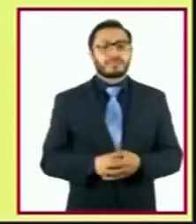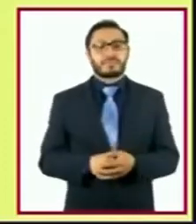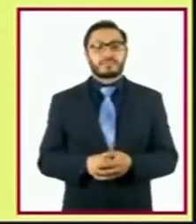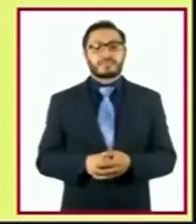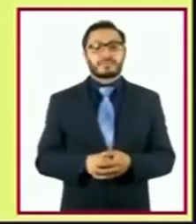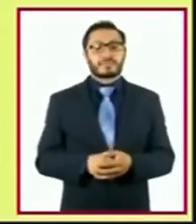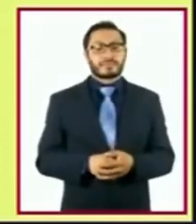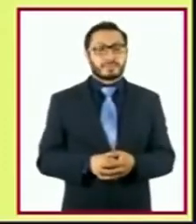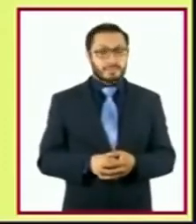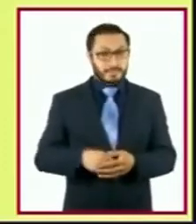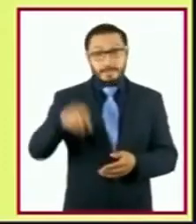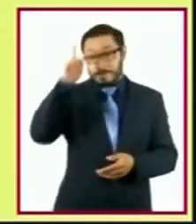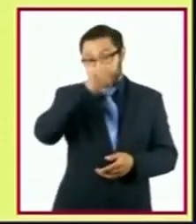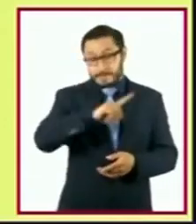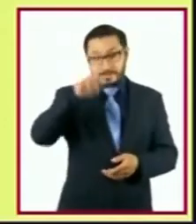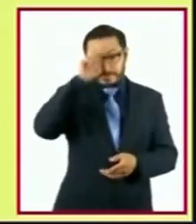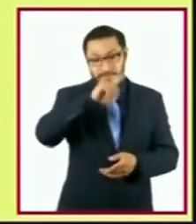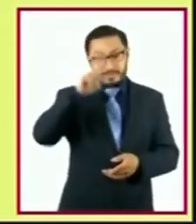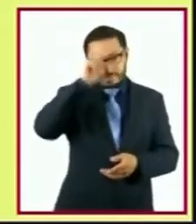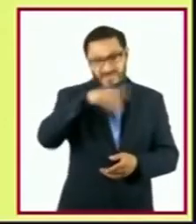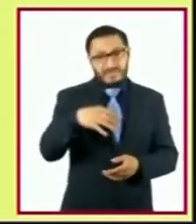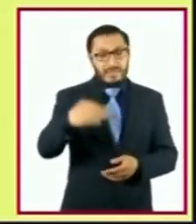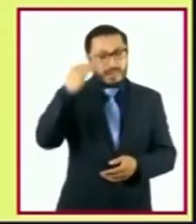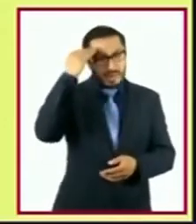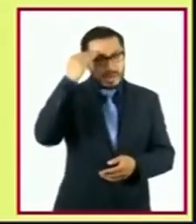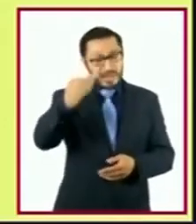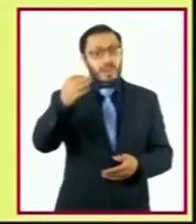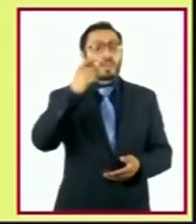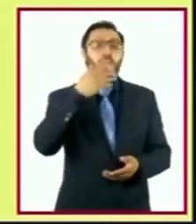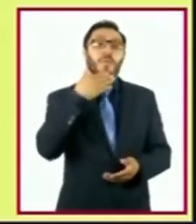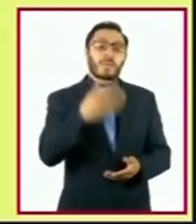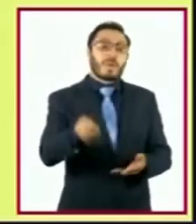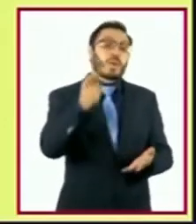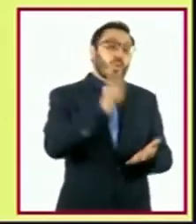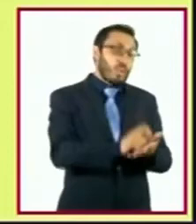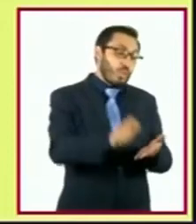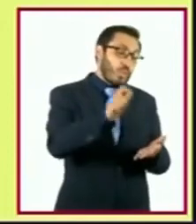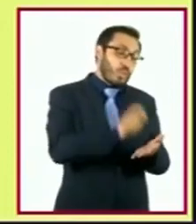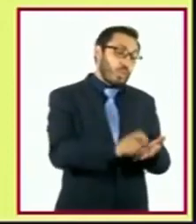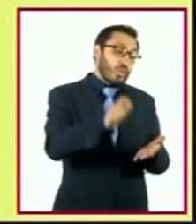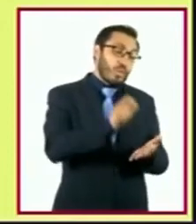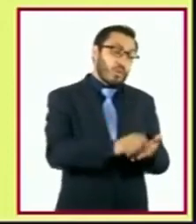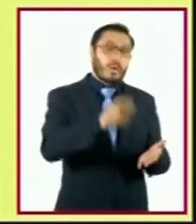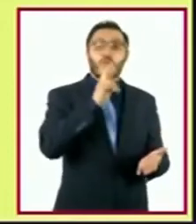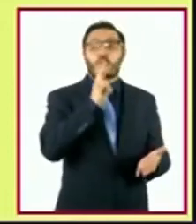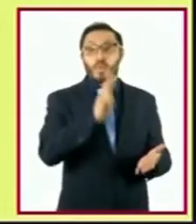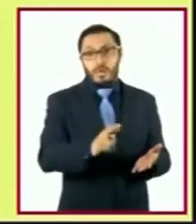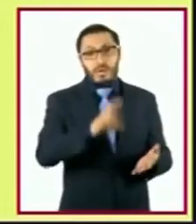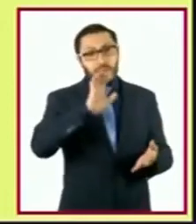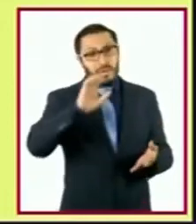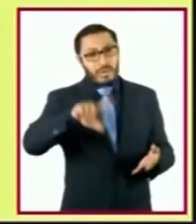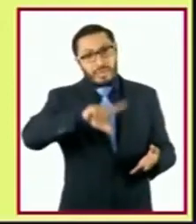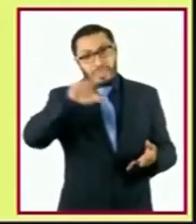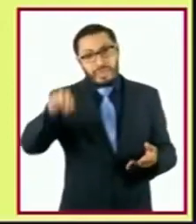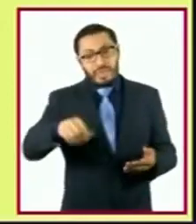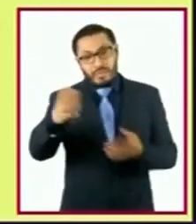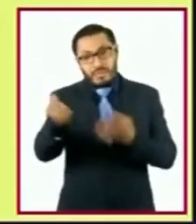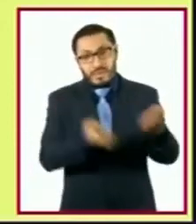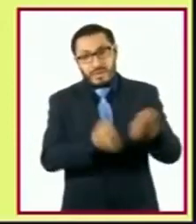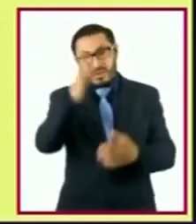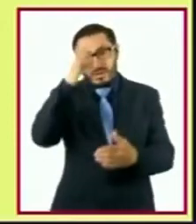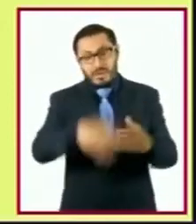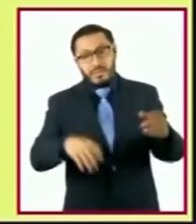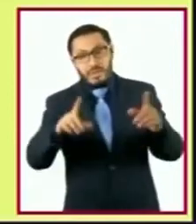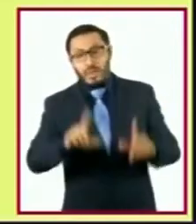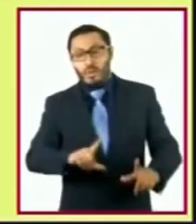Es recomendable que tomen el tiempo para realizar el ejercicio y que una vez terminado lo cuelguen en algún lugar